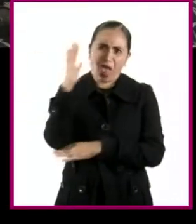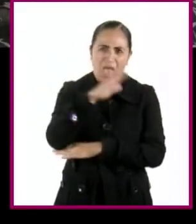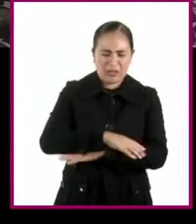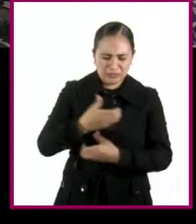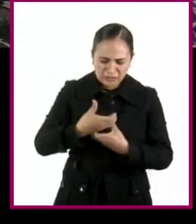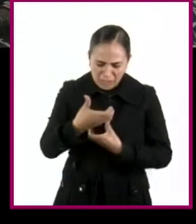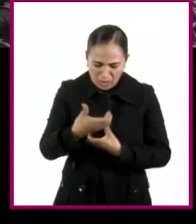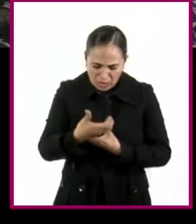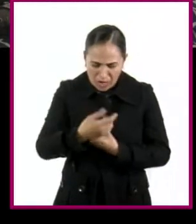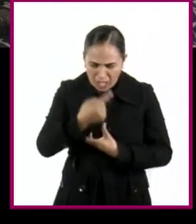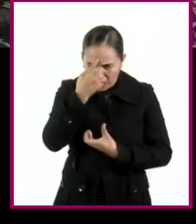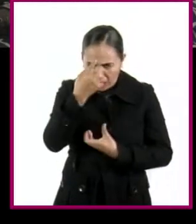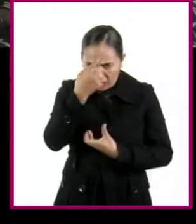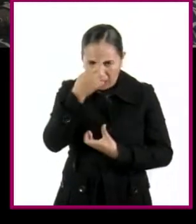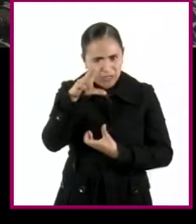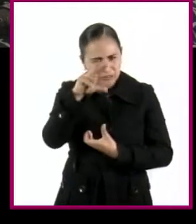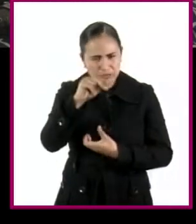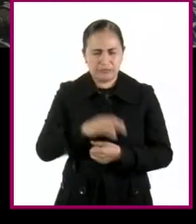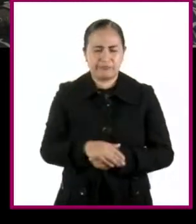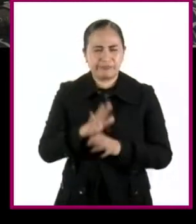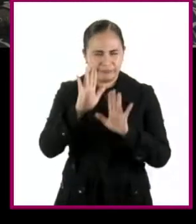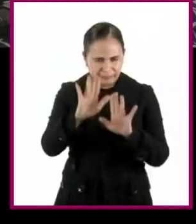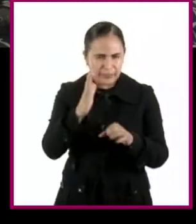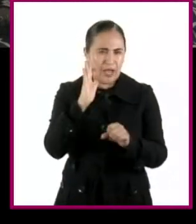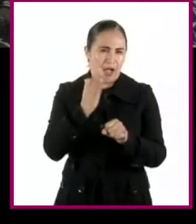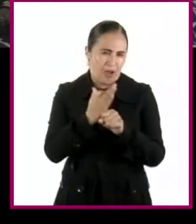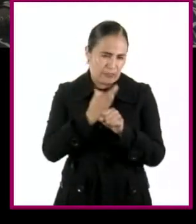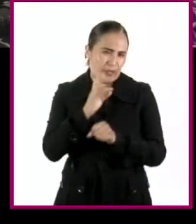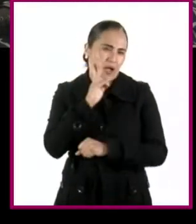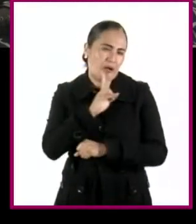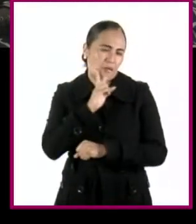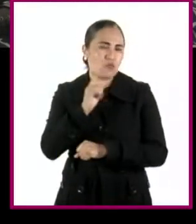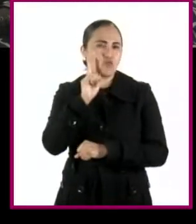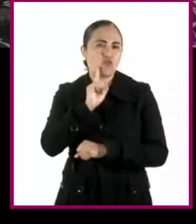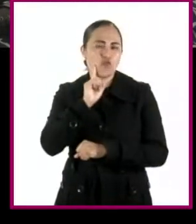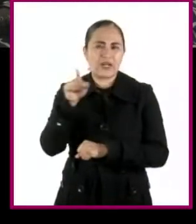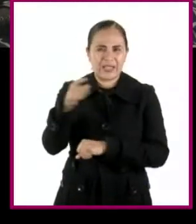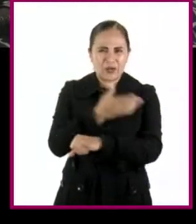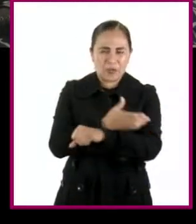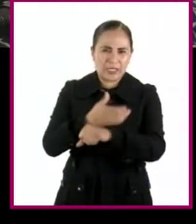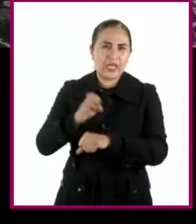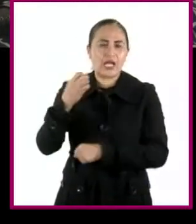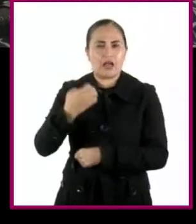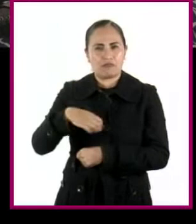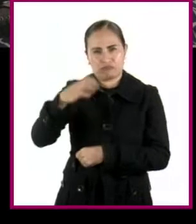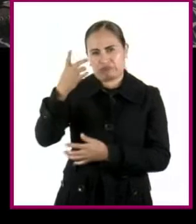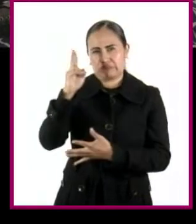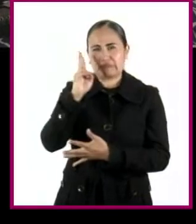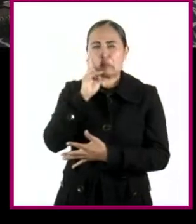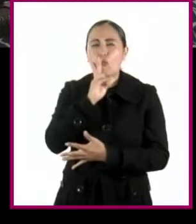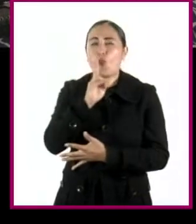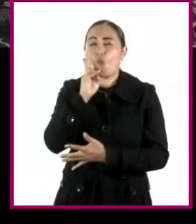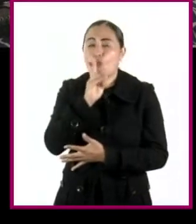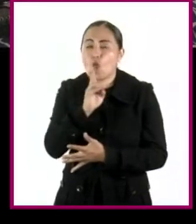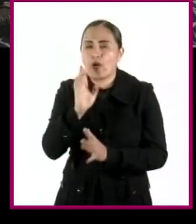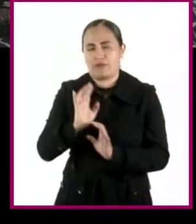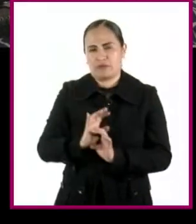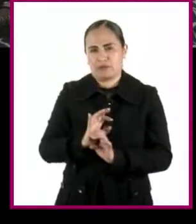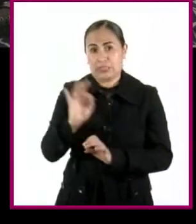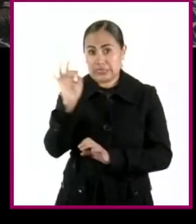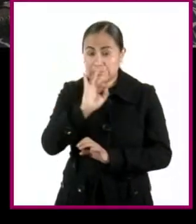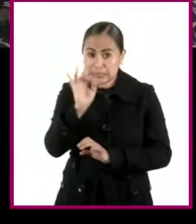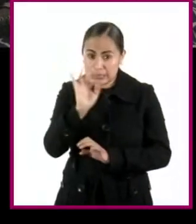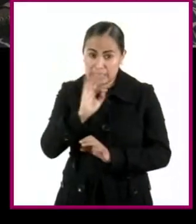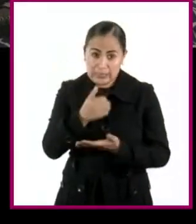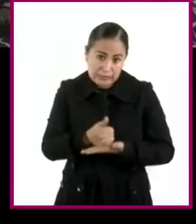Ok. Tengo un pequeño experimento que una compita me platicó. Igual y funciona. ¿Y qué te parece si lo aplicamos